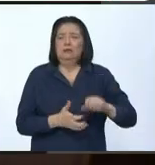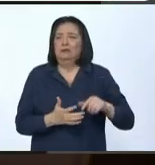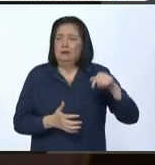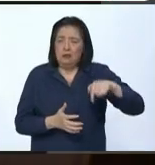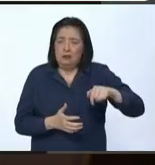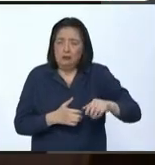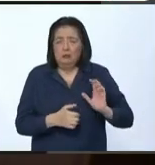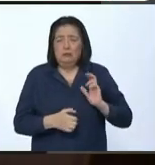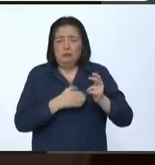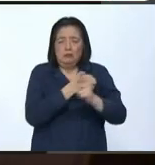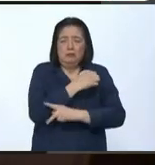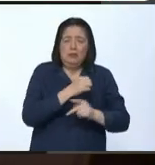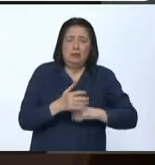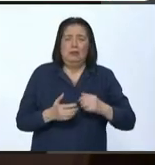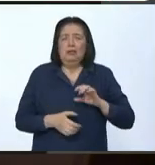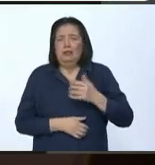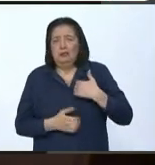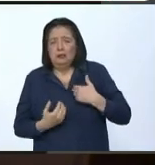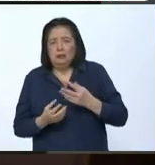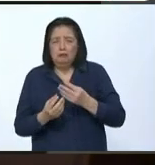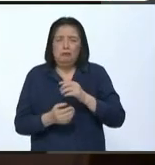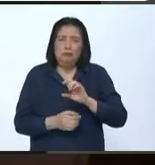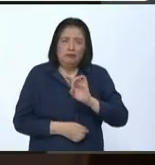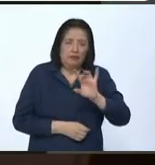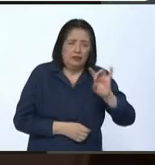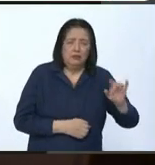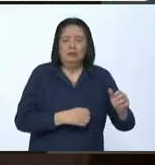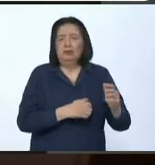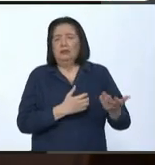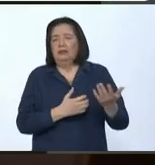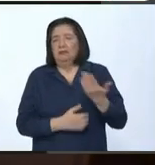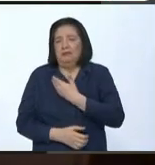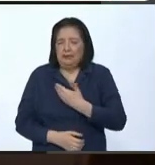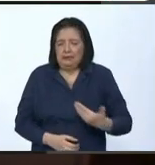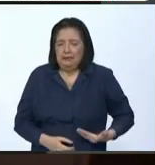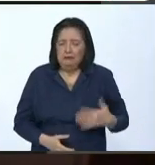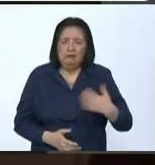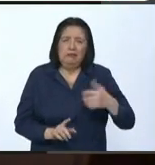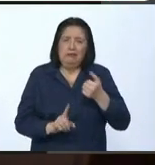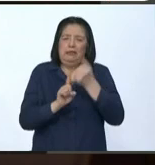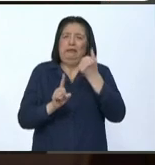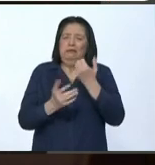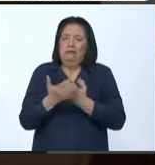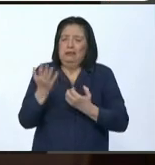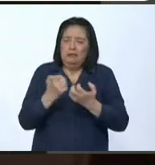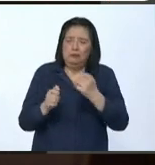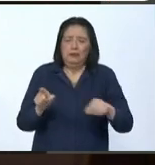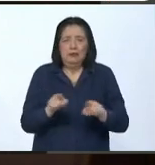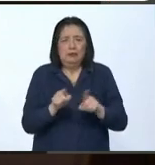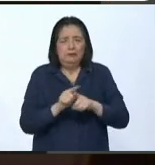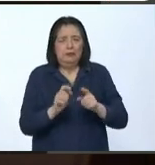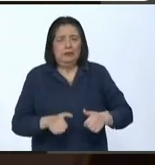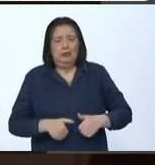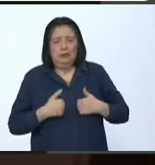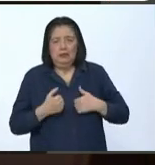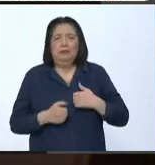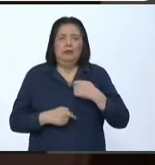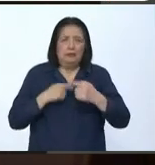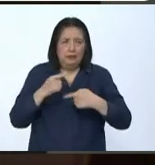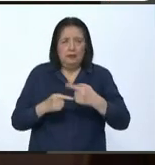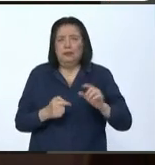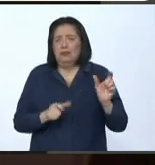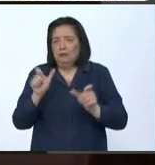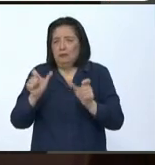nuestro país a tener varios presidentes, con el consecuente impacto en la economía y en la vida diaria de nuestros